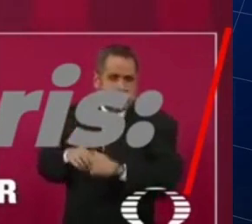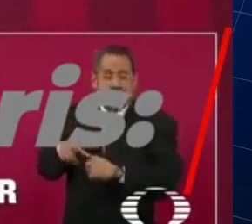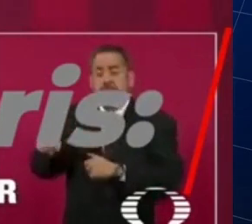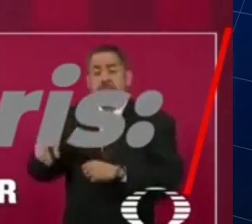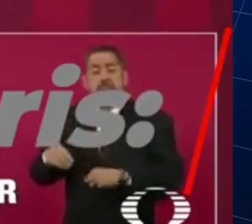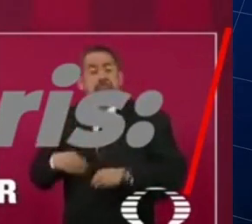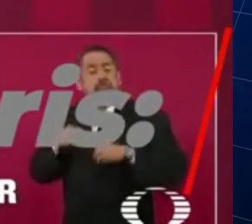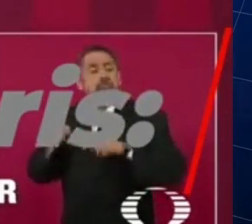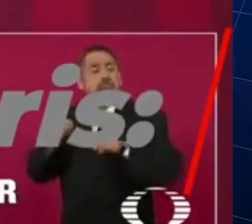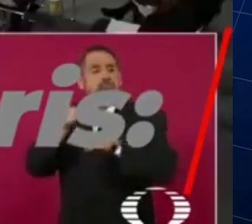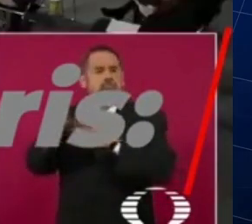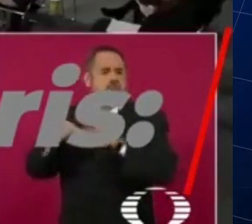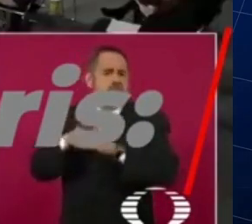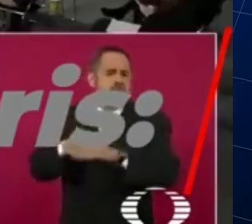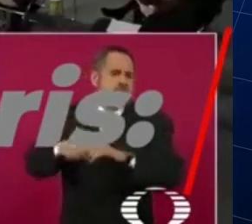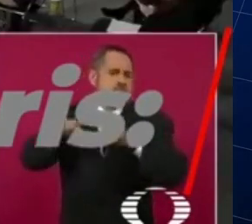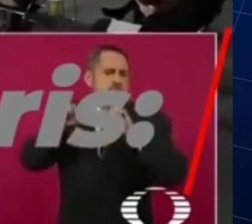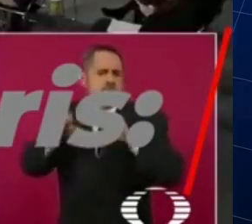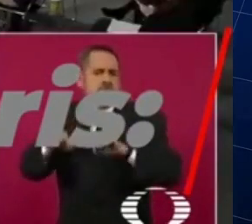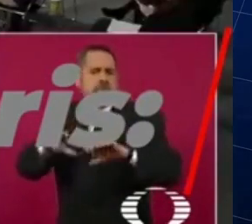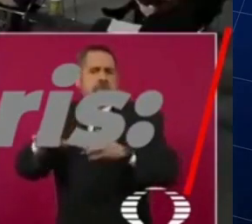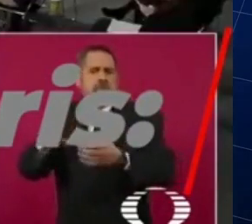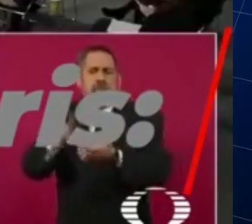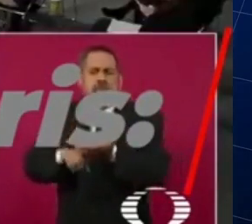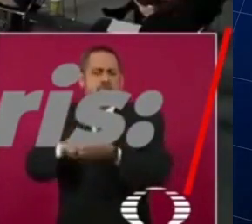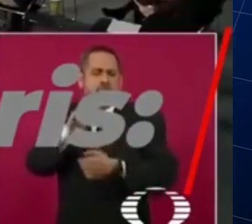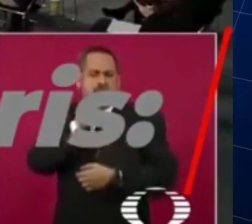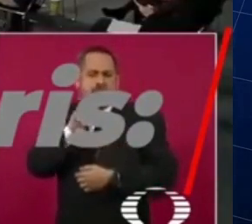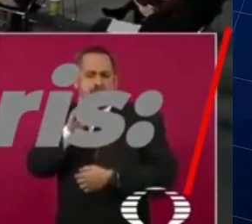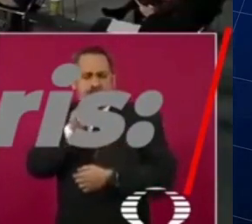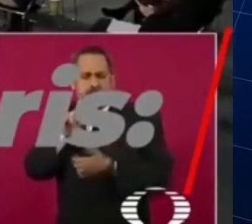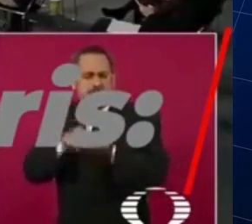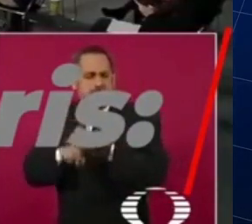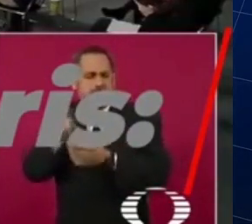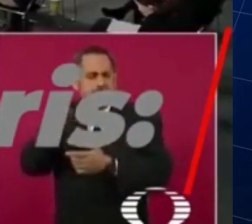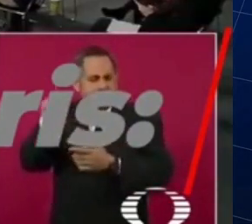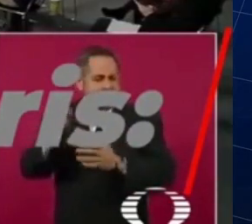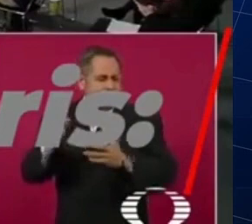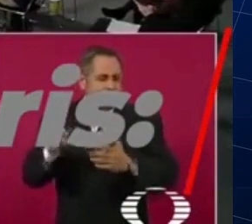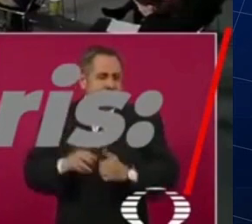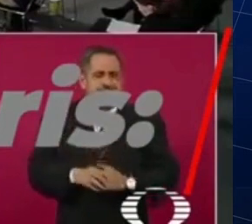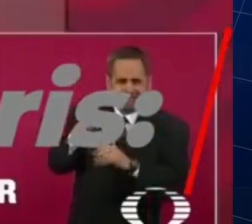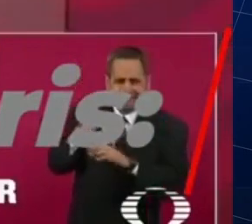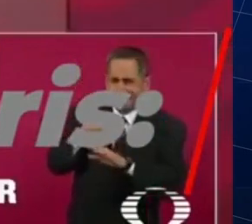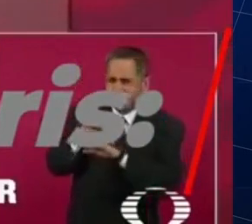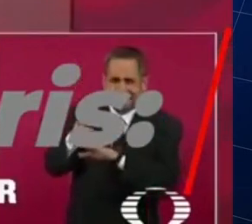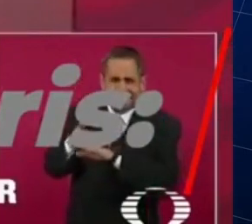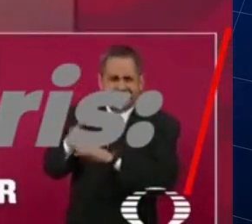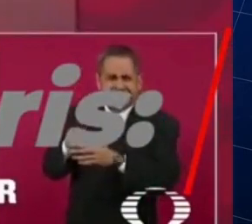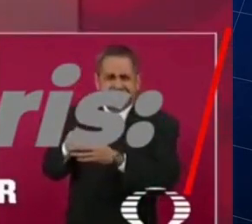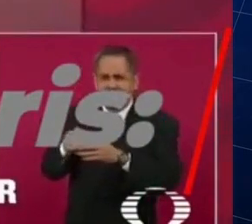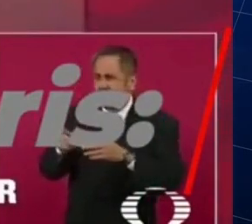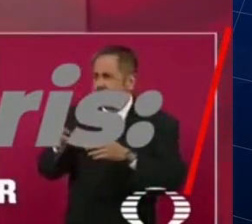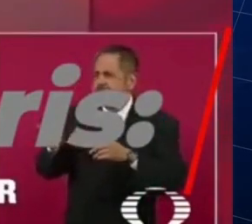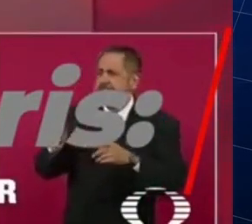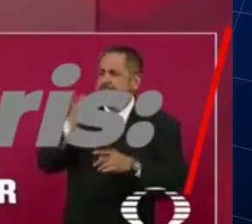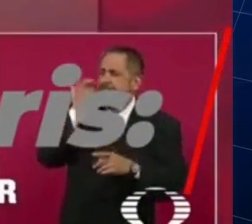vivía en una residencia en Houston, ¿no?, queriendo